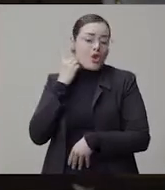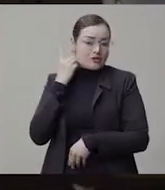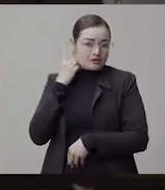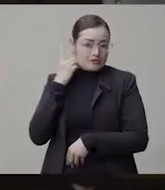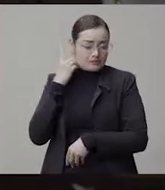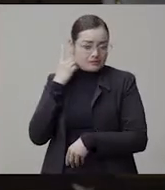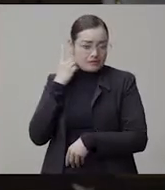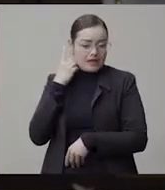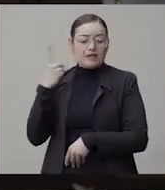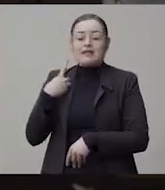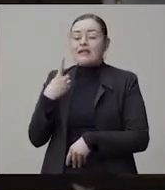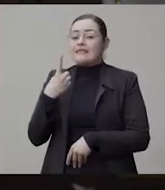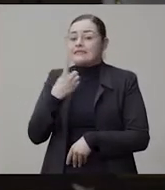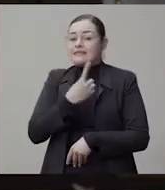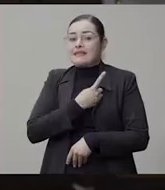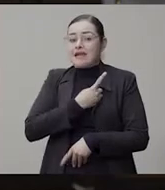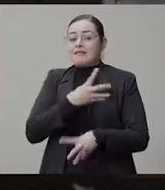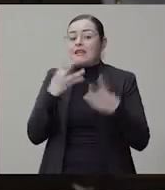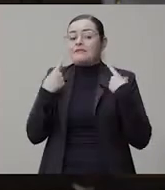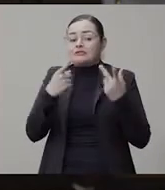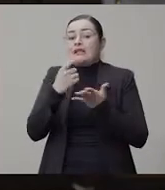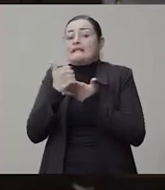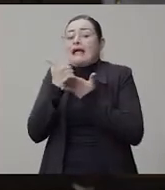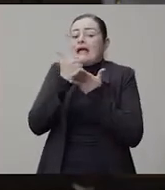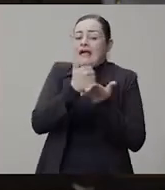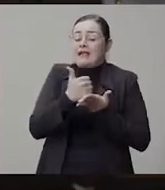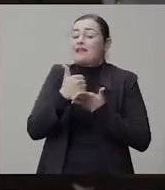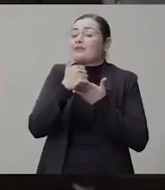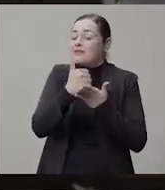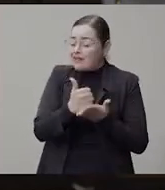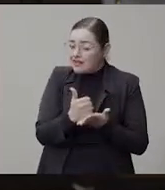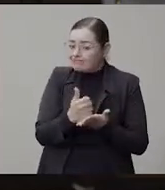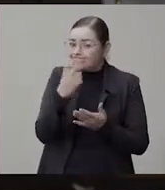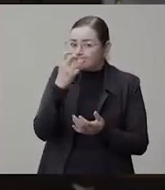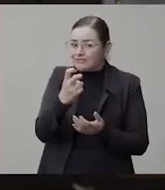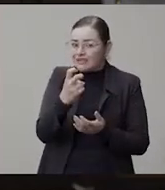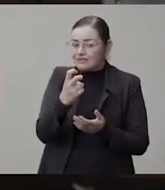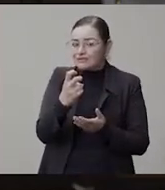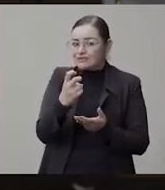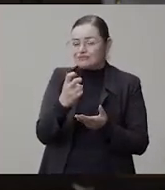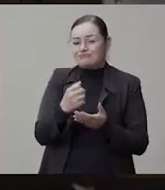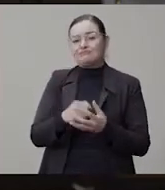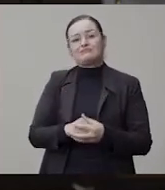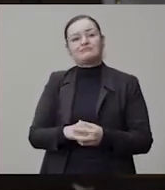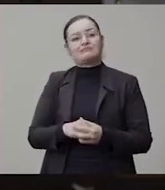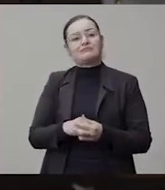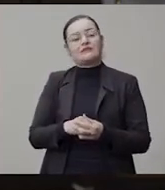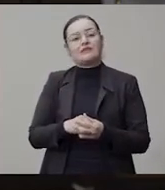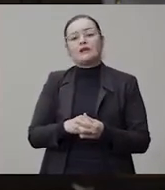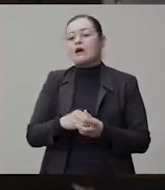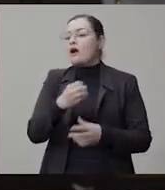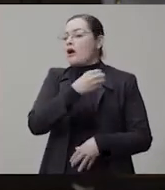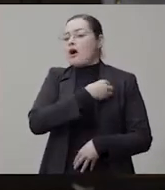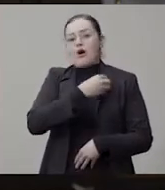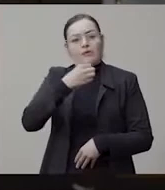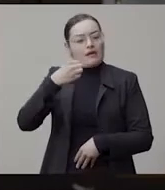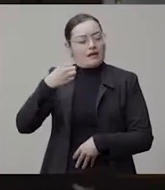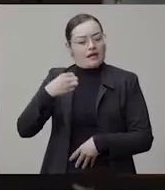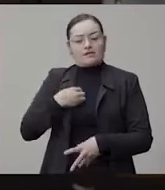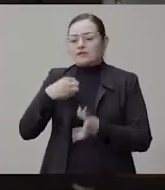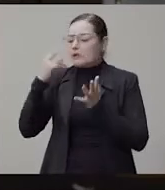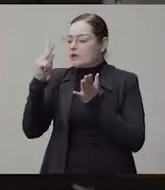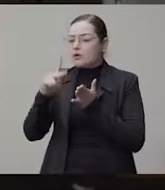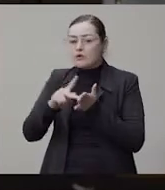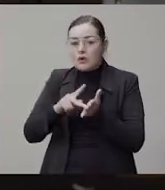que representan y no tengan duda habrán de reclamar se los es imperativo que las cosas